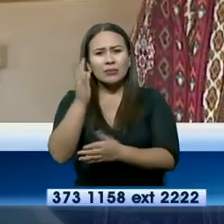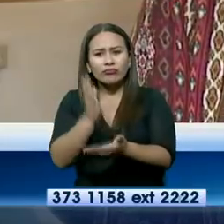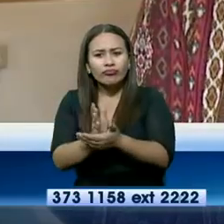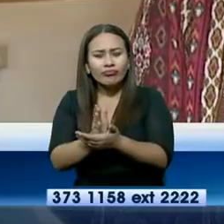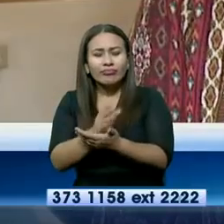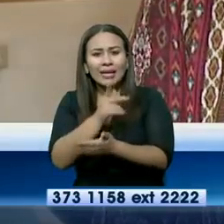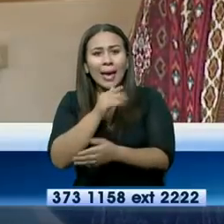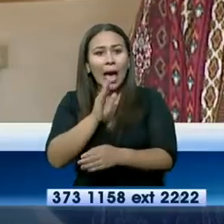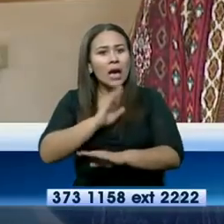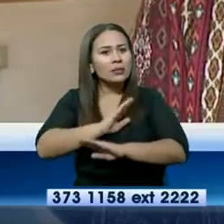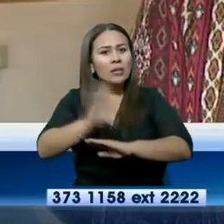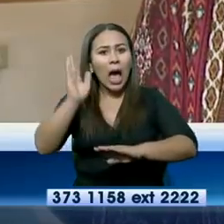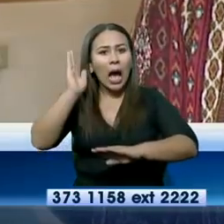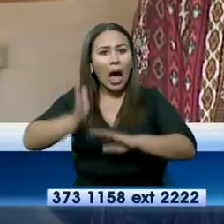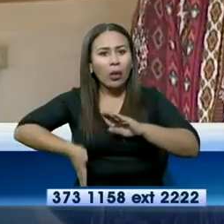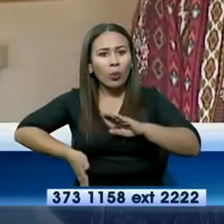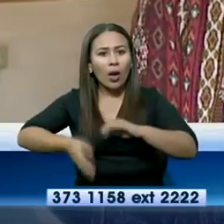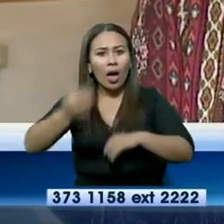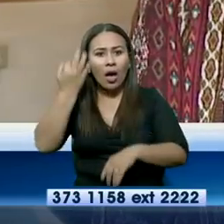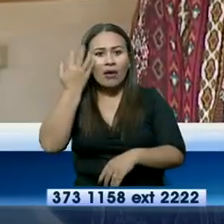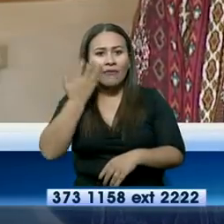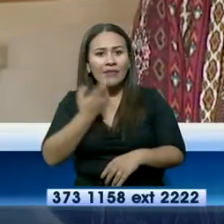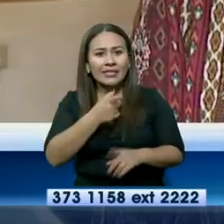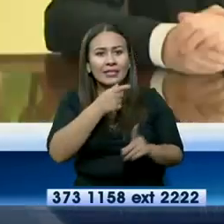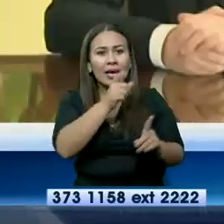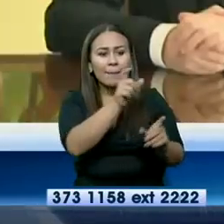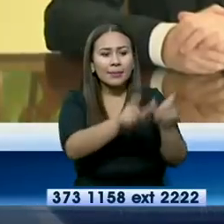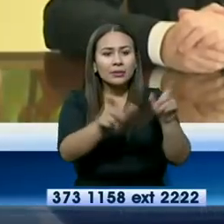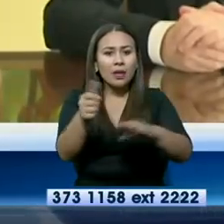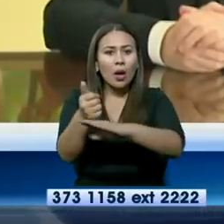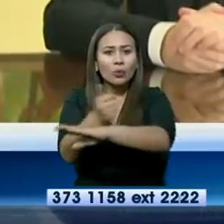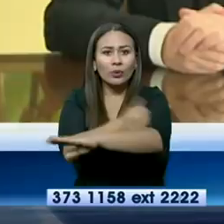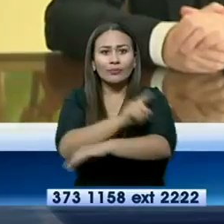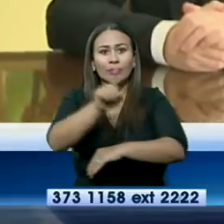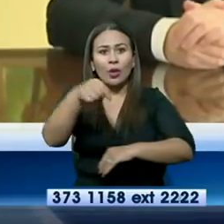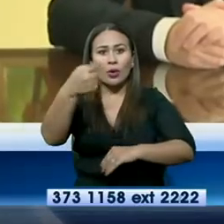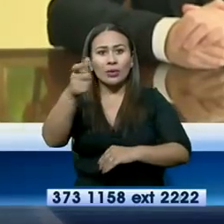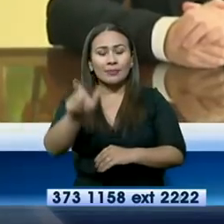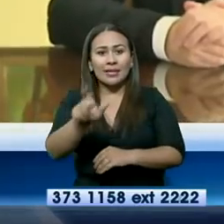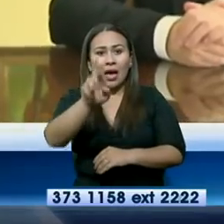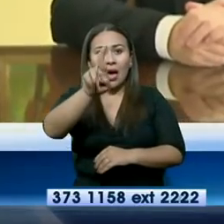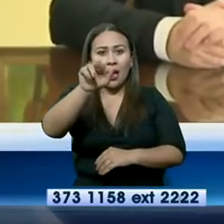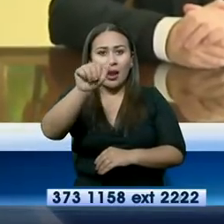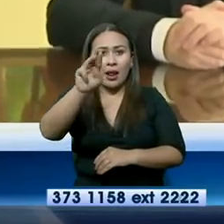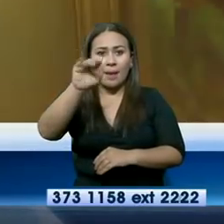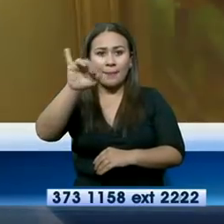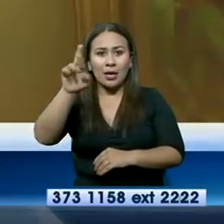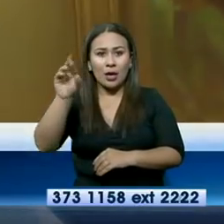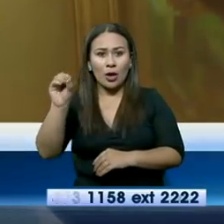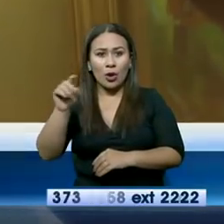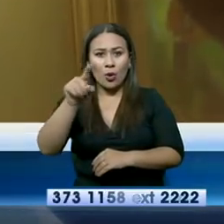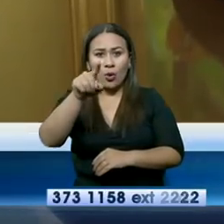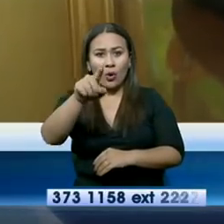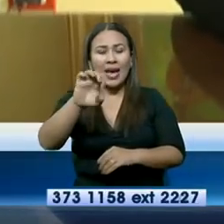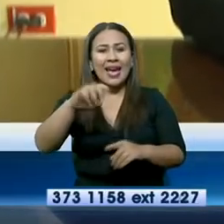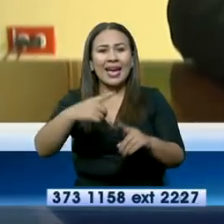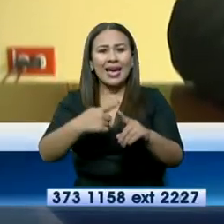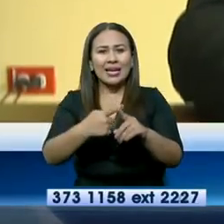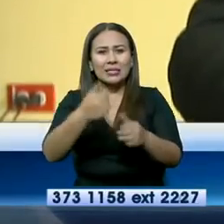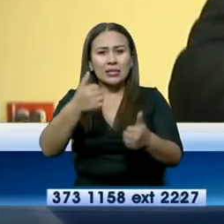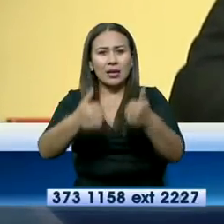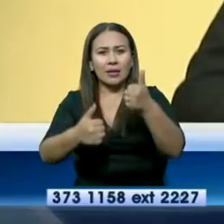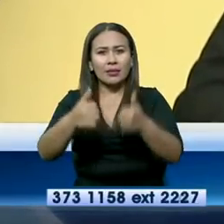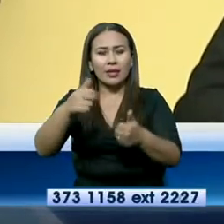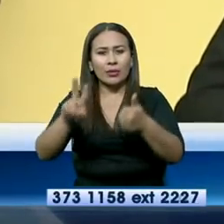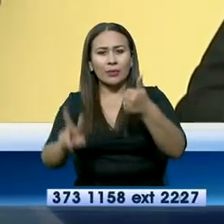periodo de ejercicio de las autoridades. Ramiro Aguilar, ex asambleísta y ex candidato a la vicepresidencia en las últimas